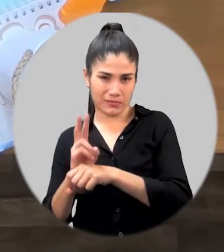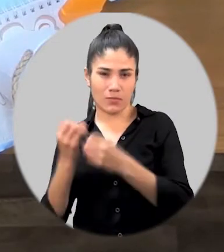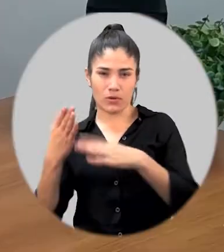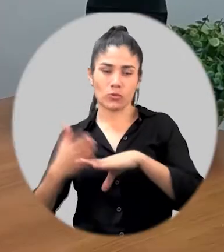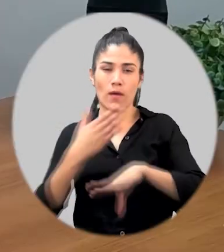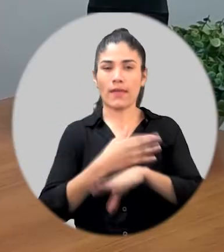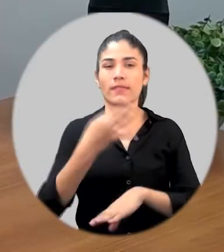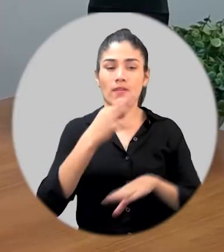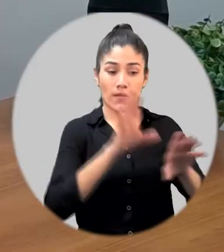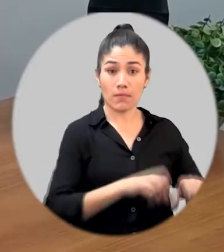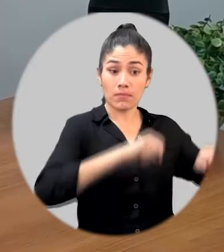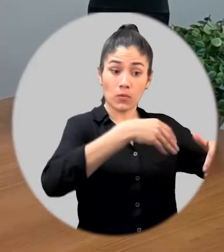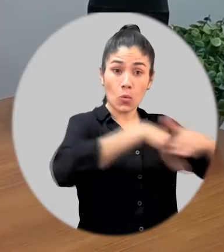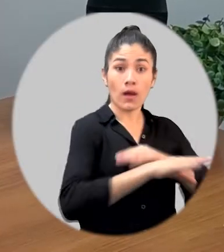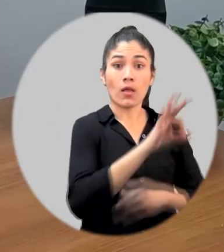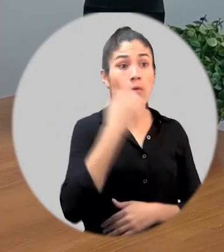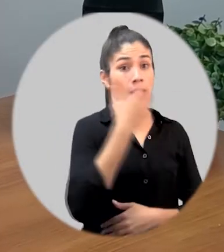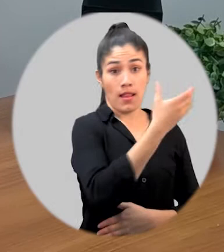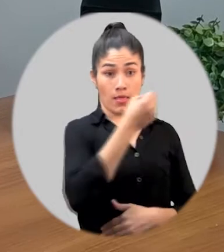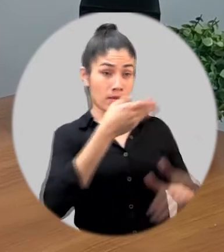eso, entonces debemos refrigerar primero.